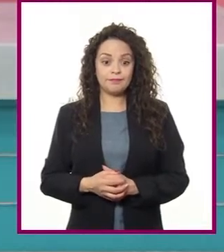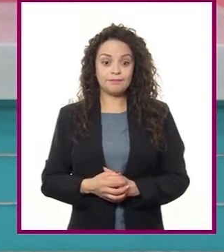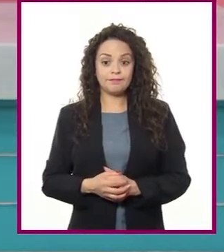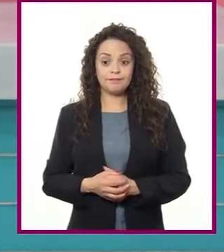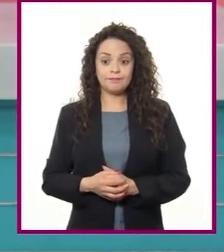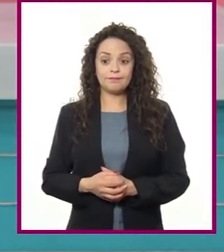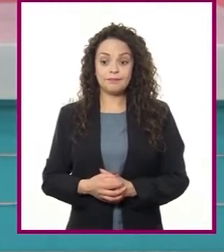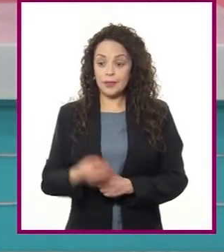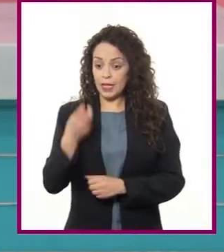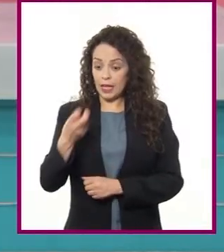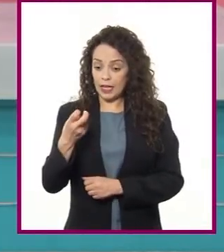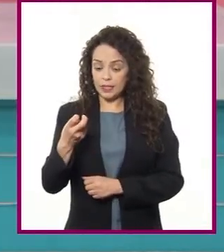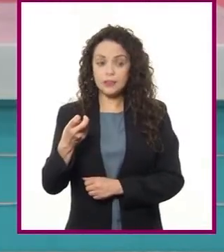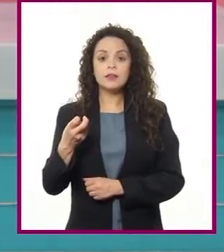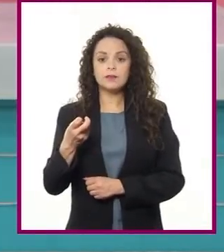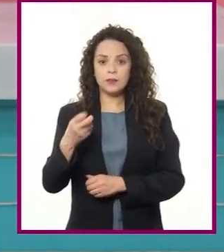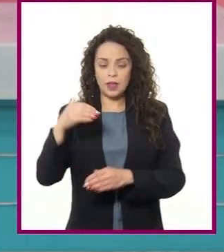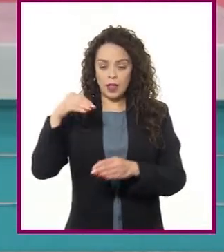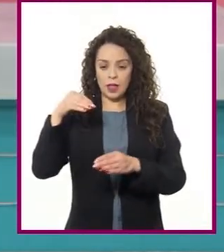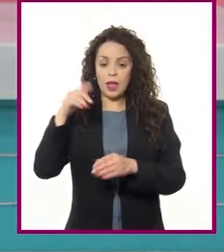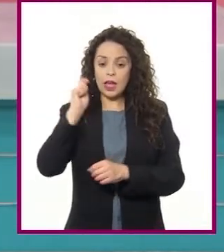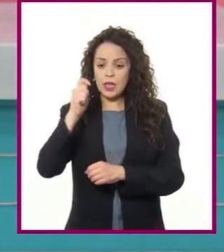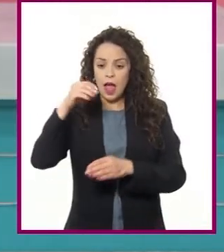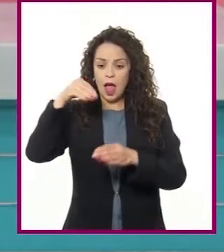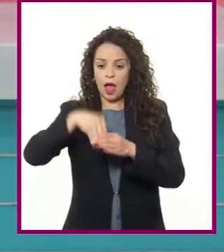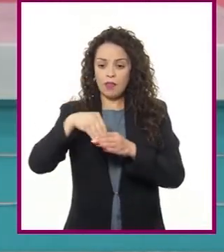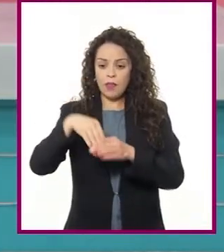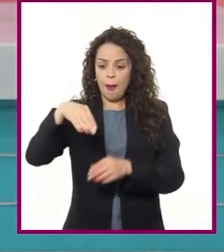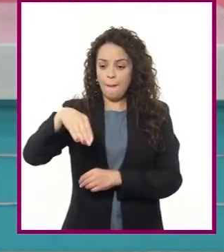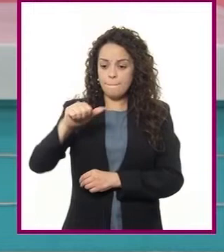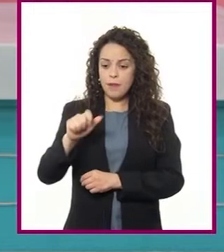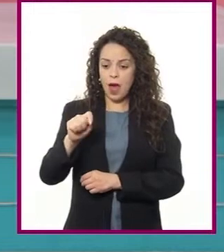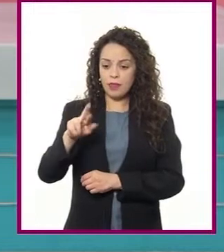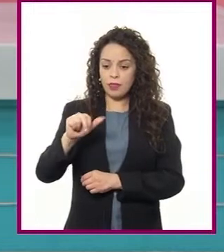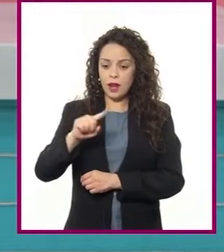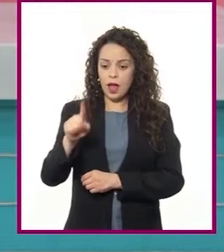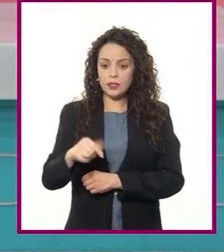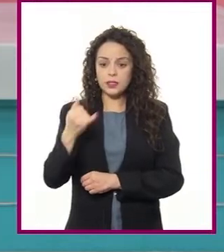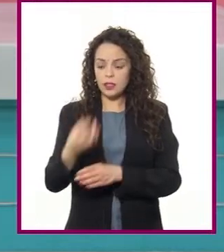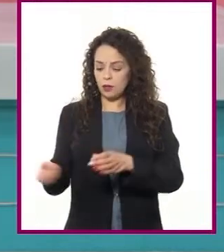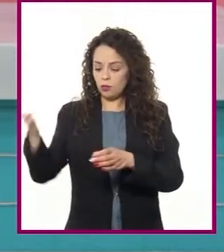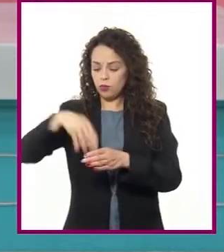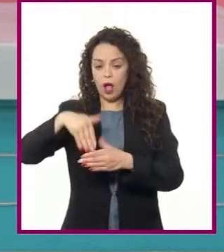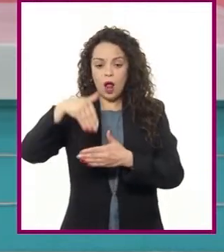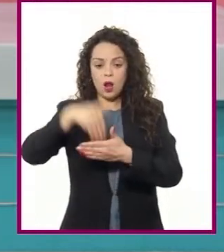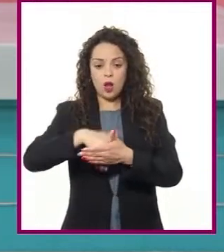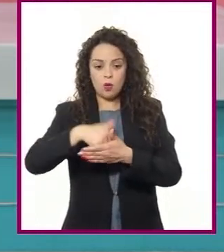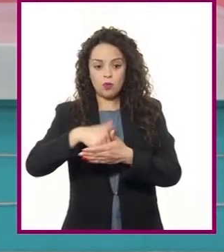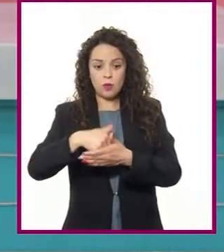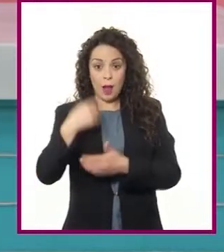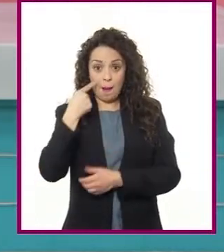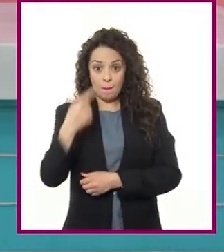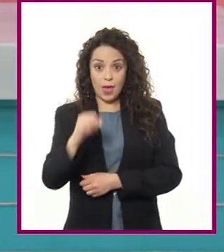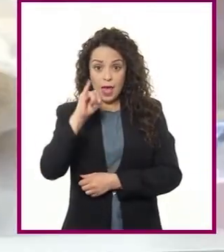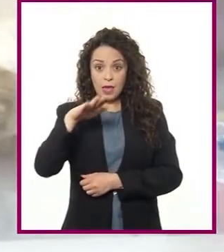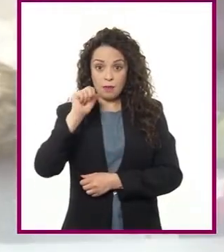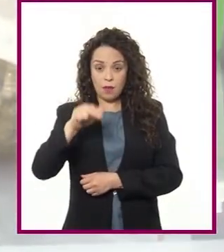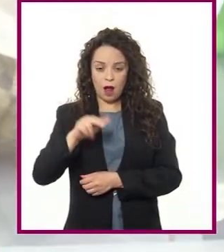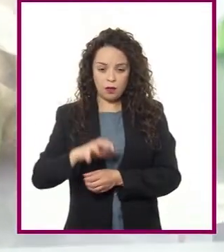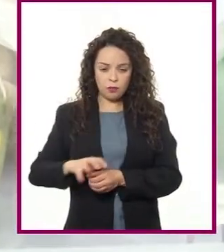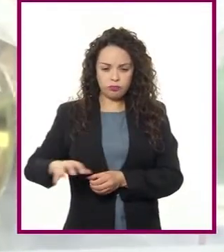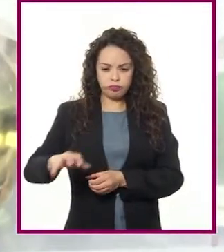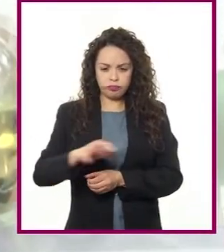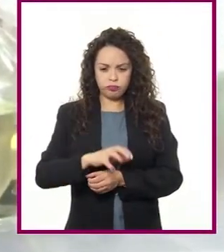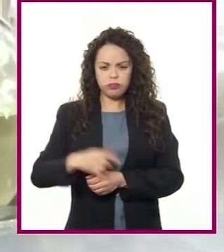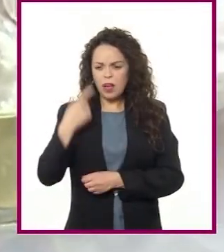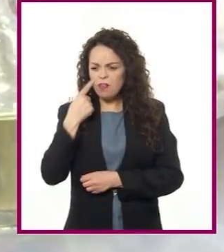Ponemos este imán que gira dentro del matraz. También coloquemos parte de la mezcla en una bolsa y acerquemos este imán. Veamos